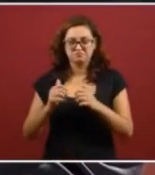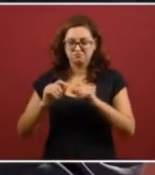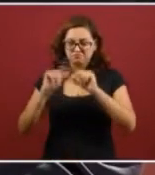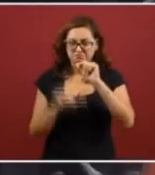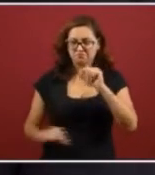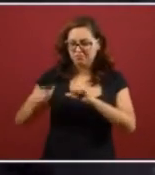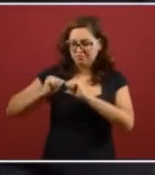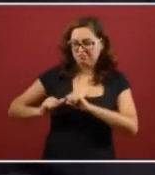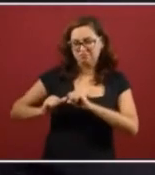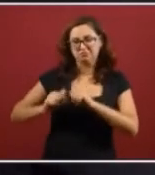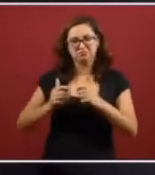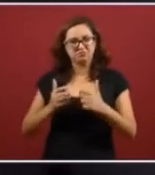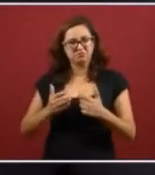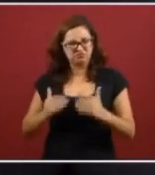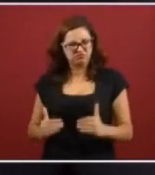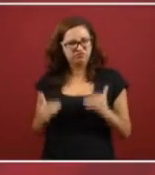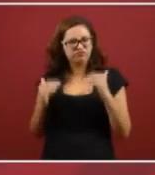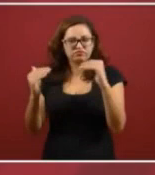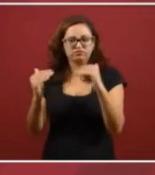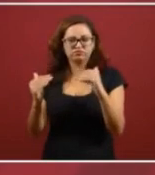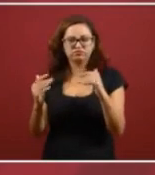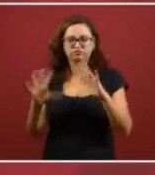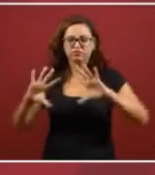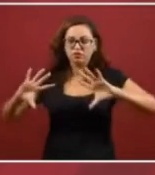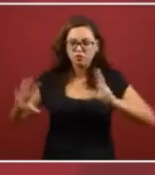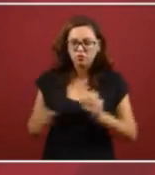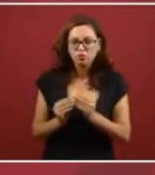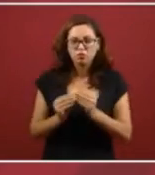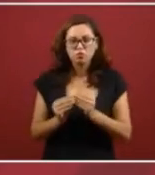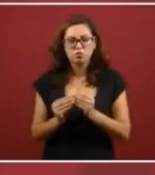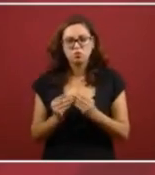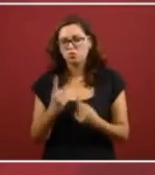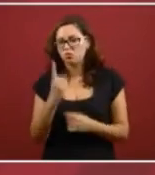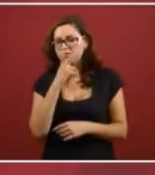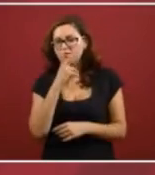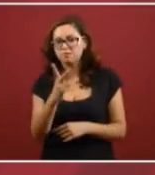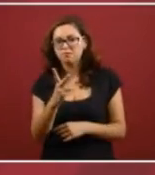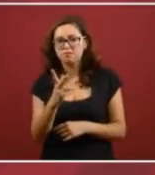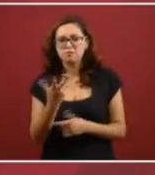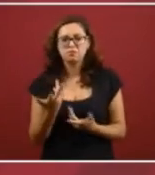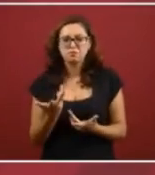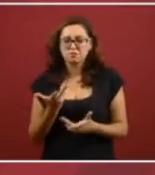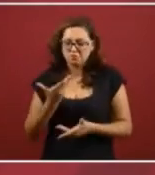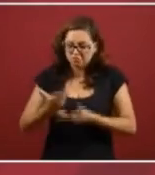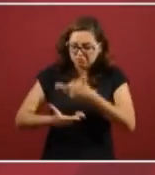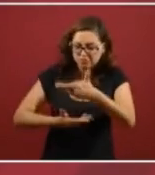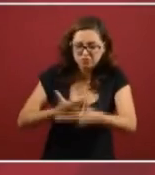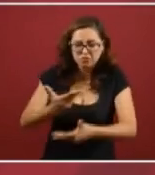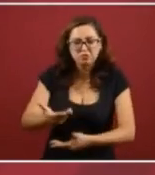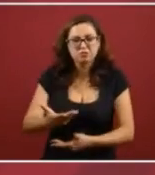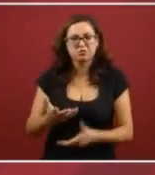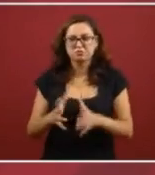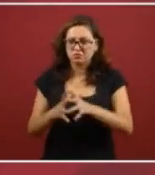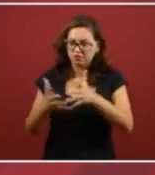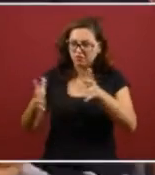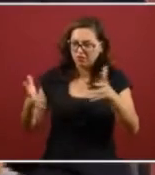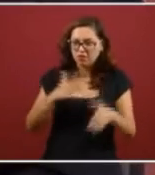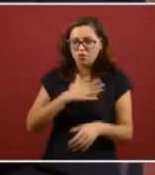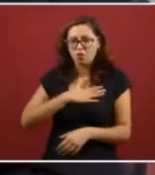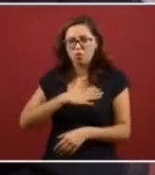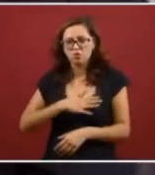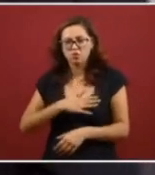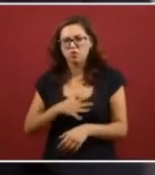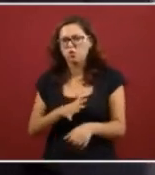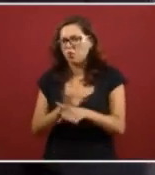sovereignty. ¿Cómo lo resumo? How could I puedo decir put that all together? Progreso con justicia. I could say progress with justice. ¿Cuál es el